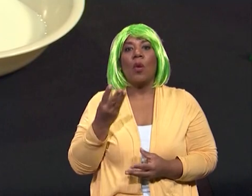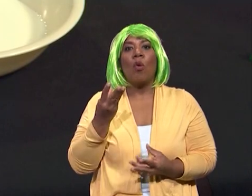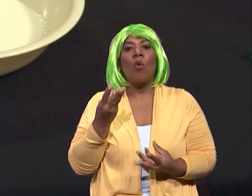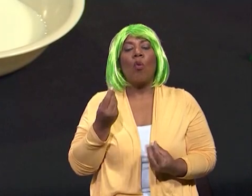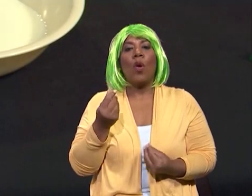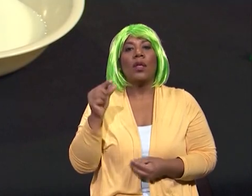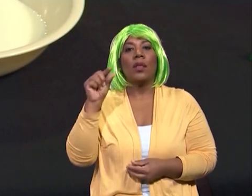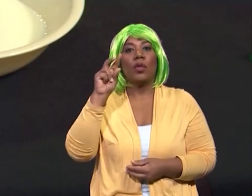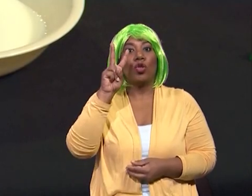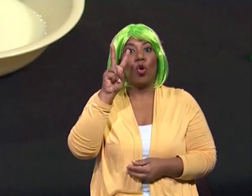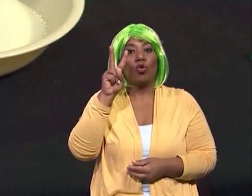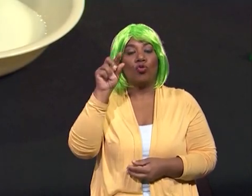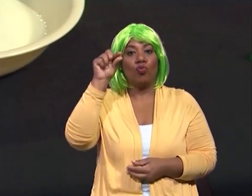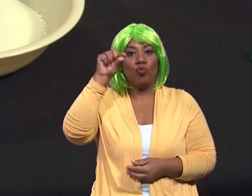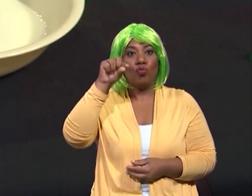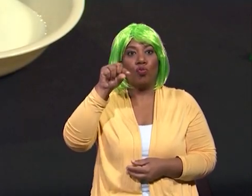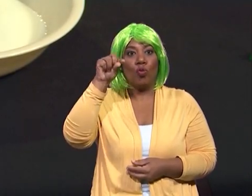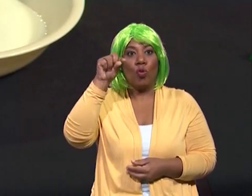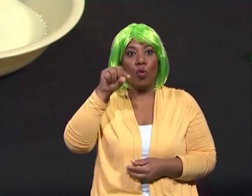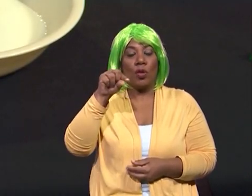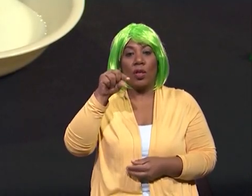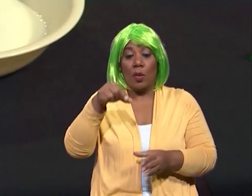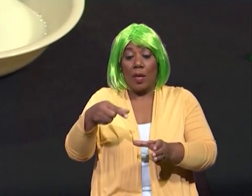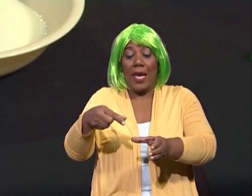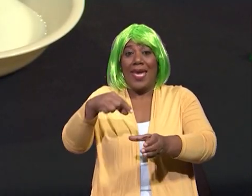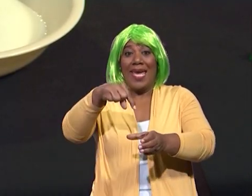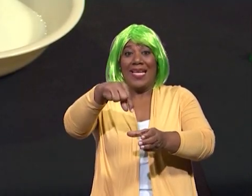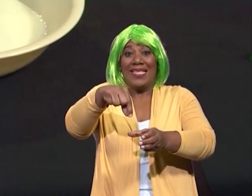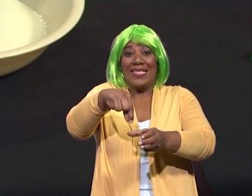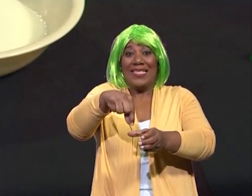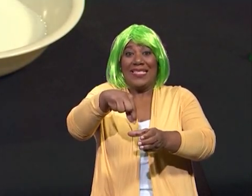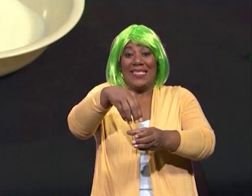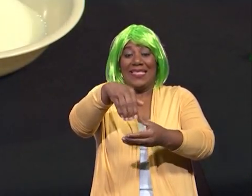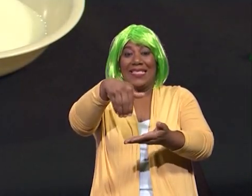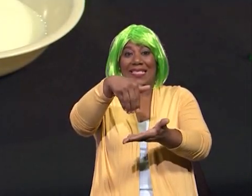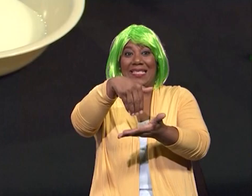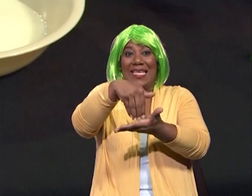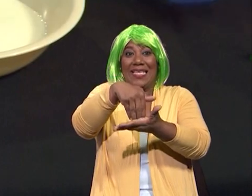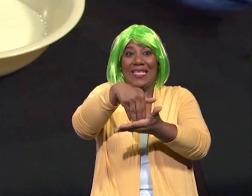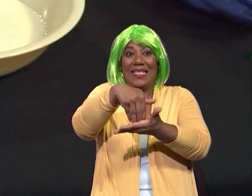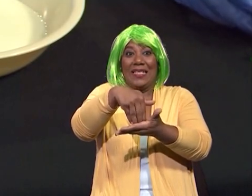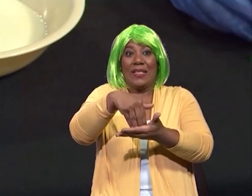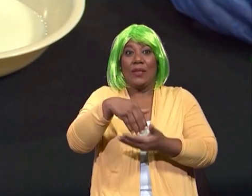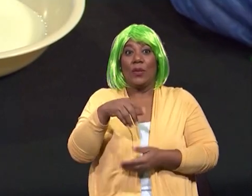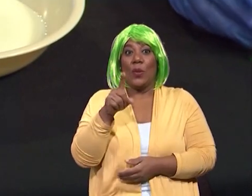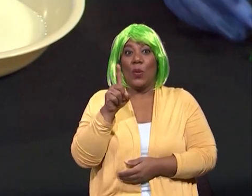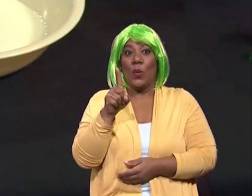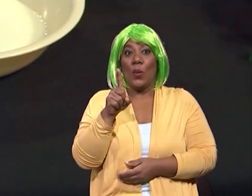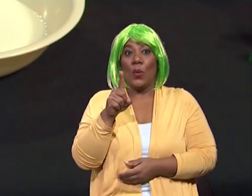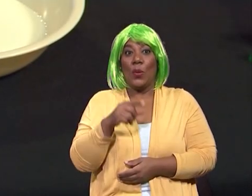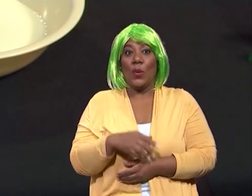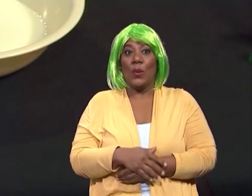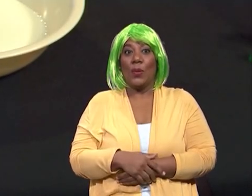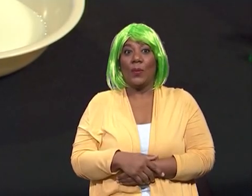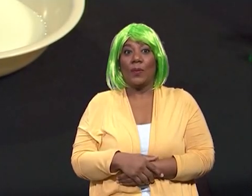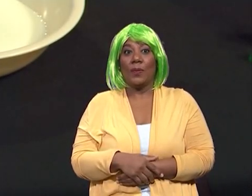Vamos a agregar 2 gotitas en el centro del plato. 1, 2 de cada colorante. Ahora echamos la azul, muy